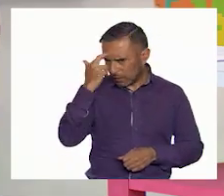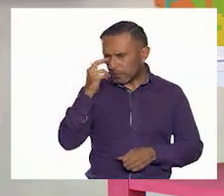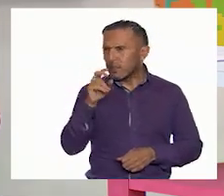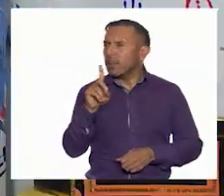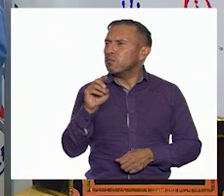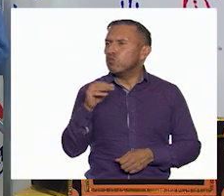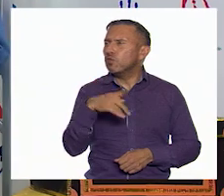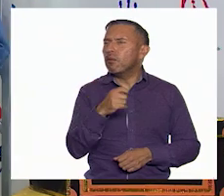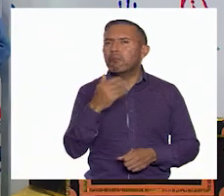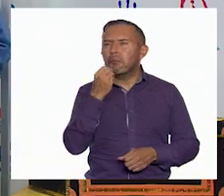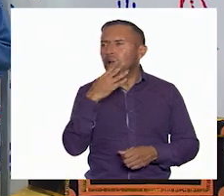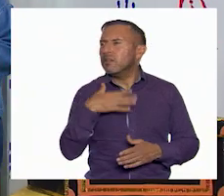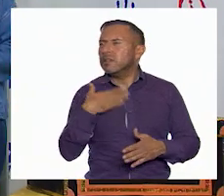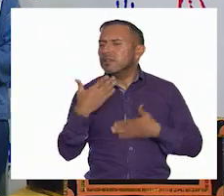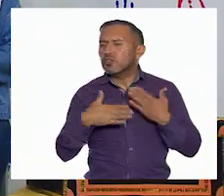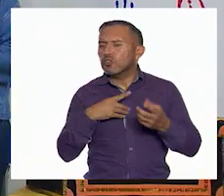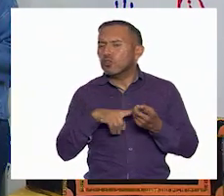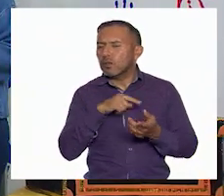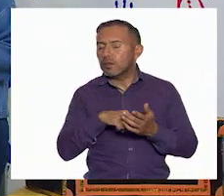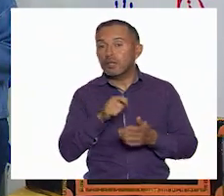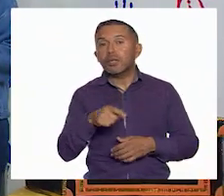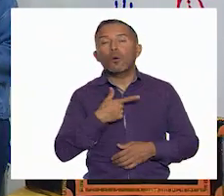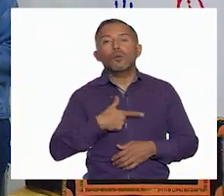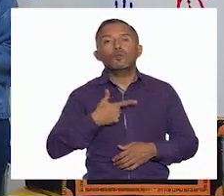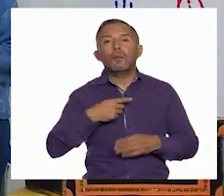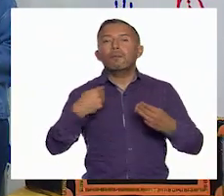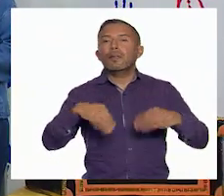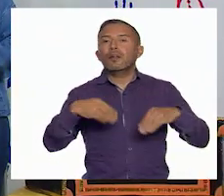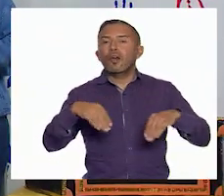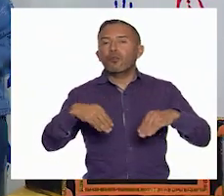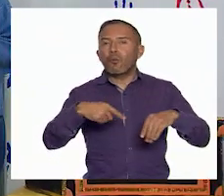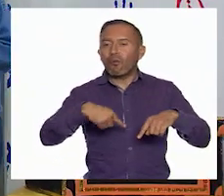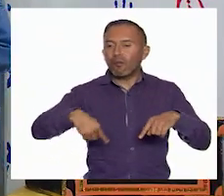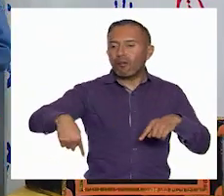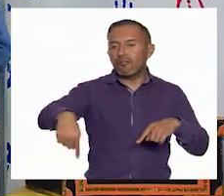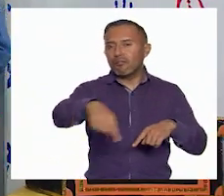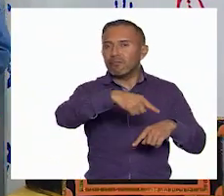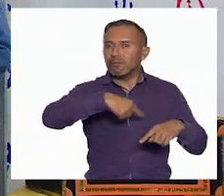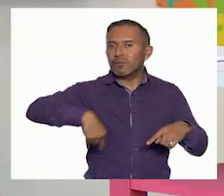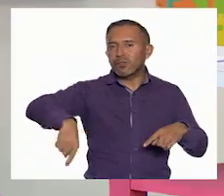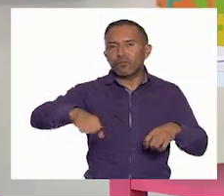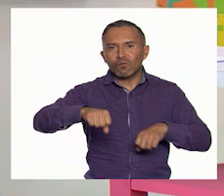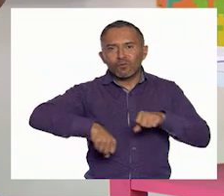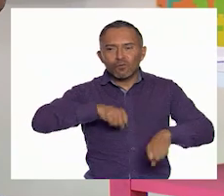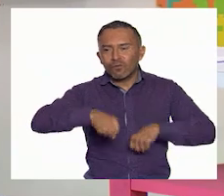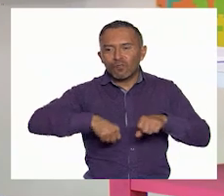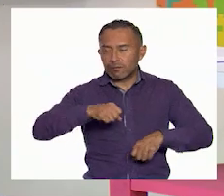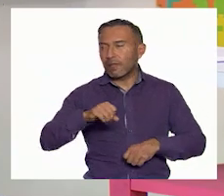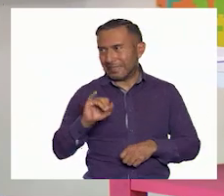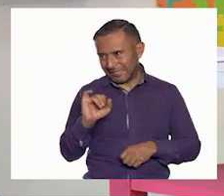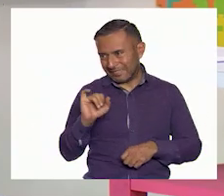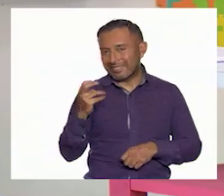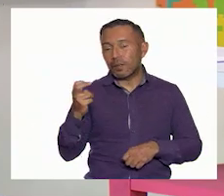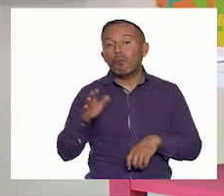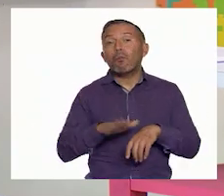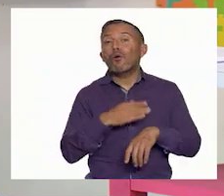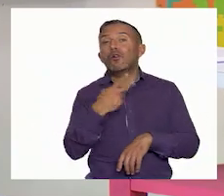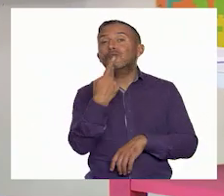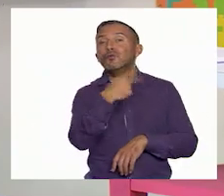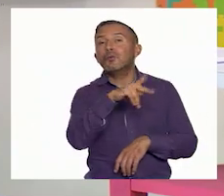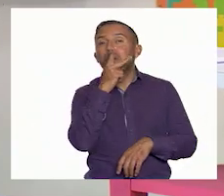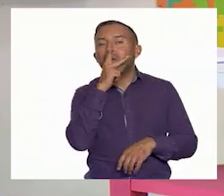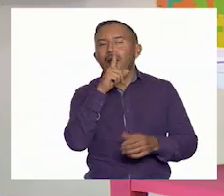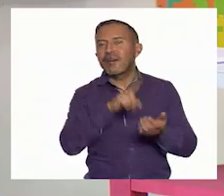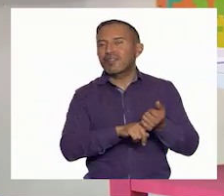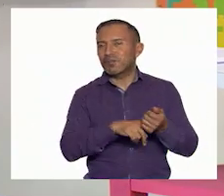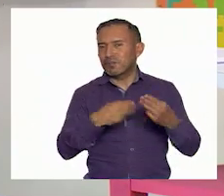Edmundo? Sí, él nos dijo que le gustaba andar alrededor del mercado, ¿cierto? Exacto, porque su papá trabajaba en el mercado y entonces él